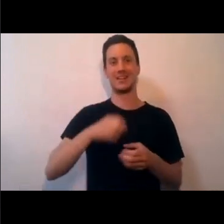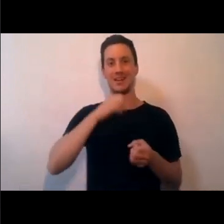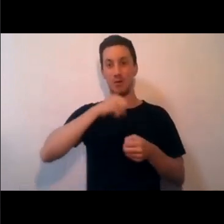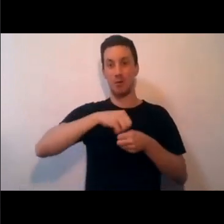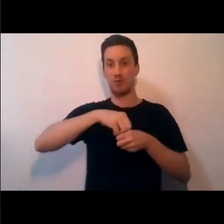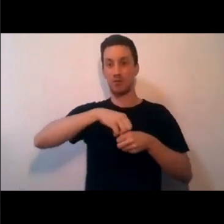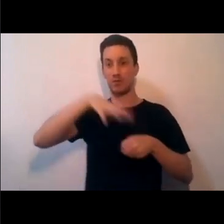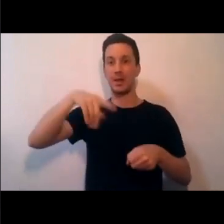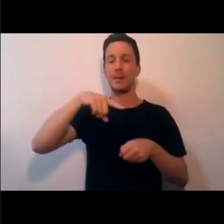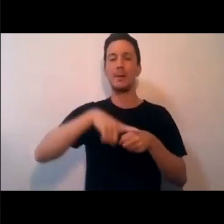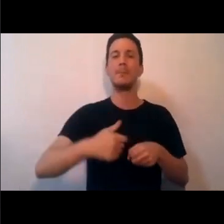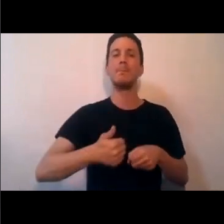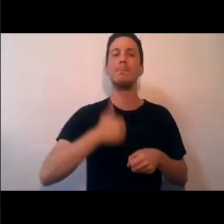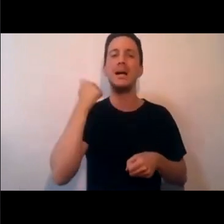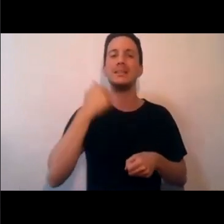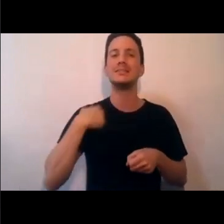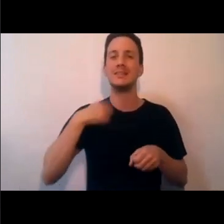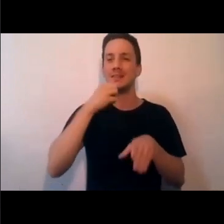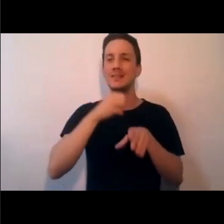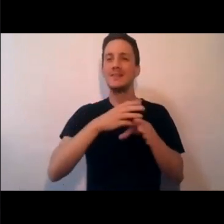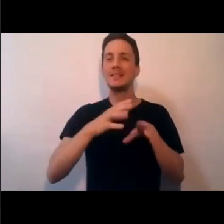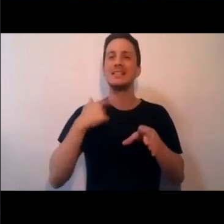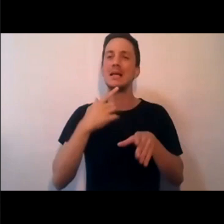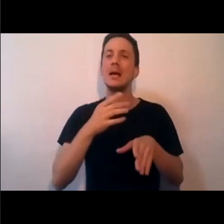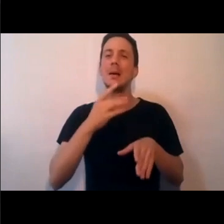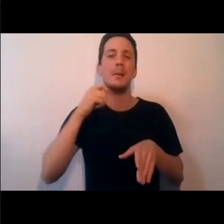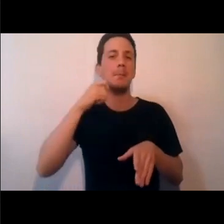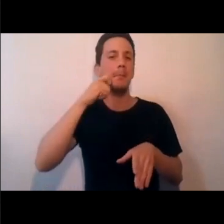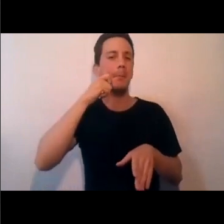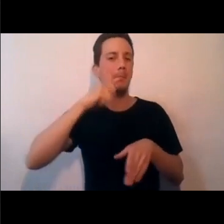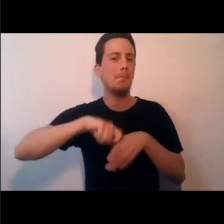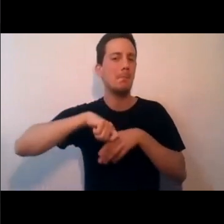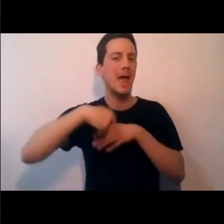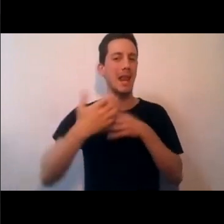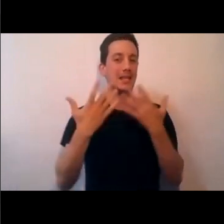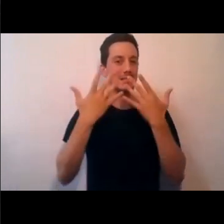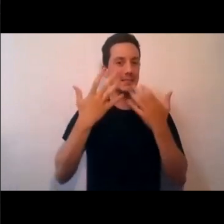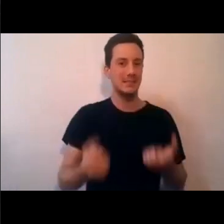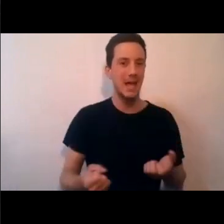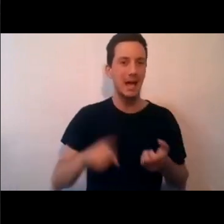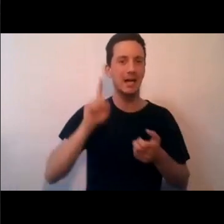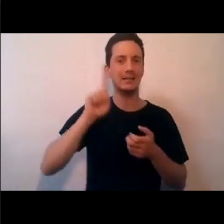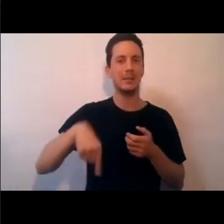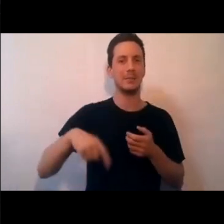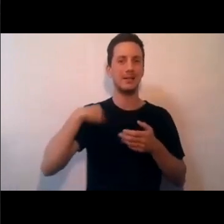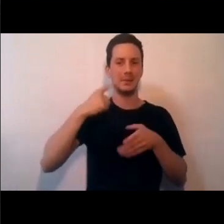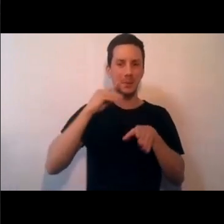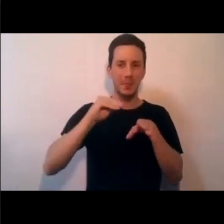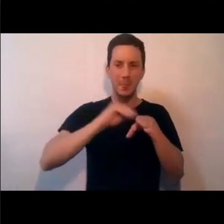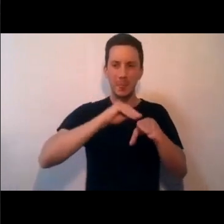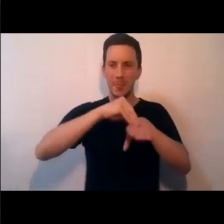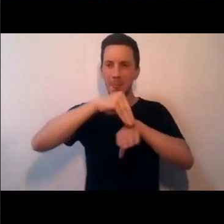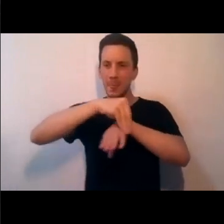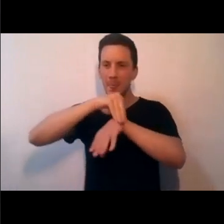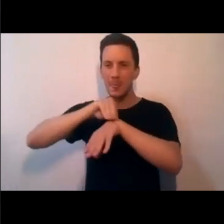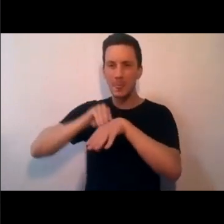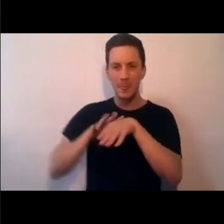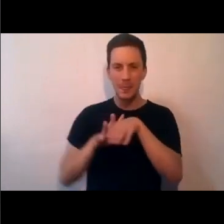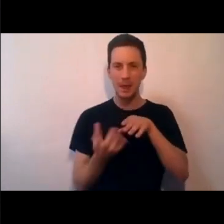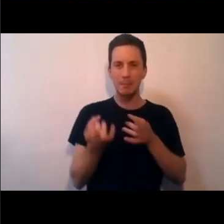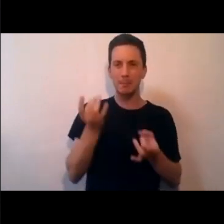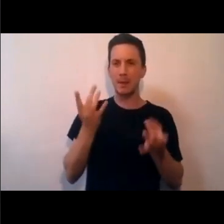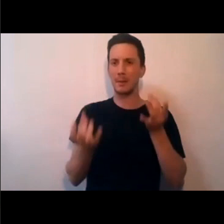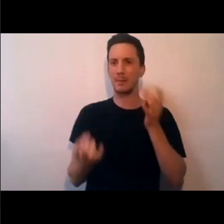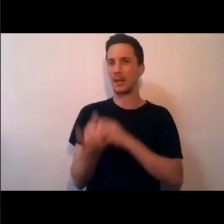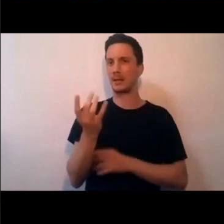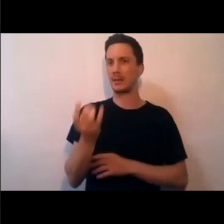de la dermatitis atópica, de las infecciones cutáneas, de las frecuentes verrugas y moluscums, y como